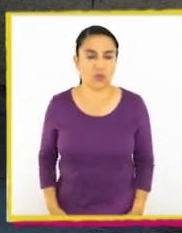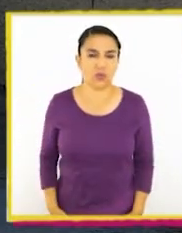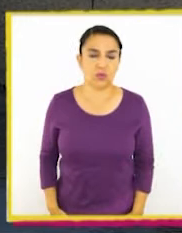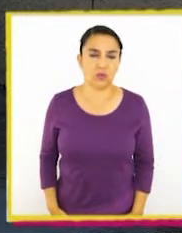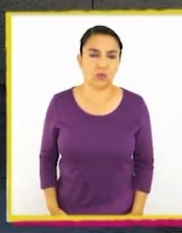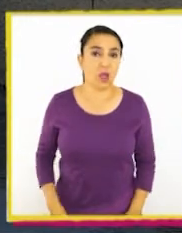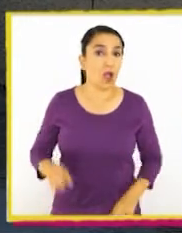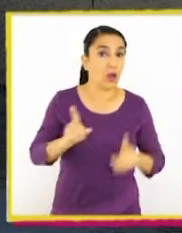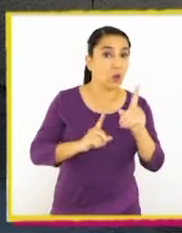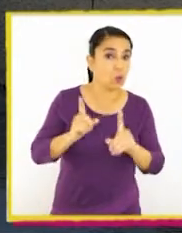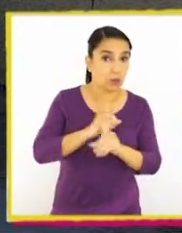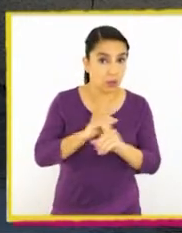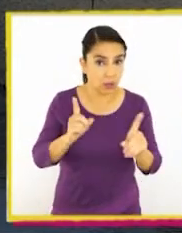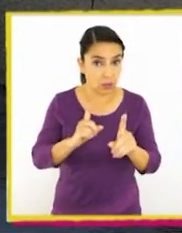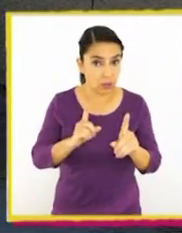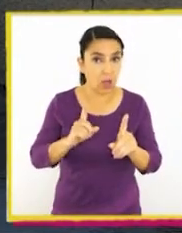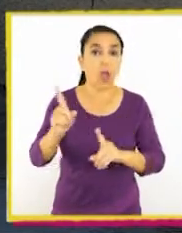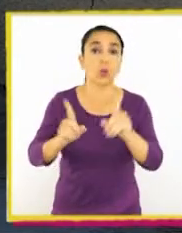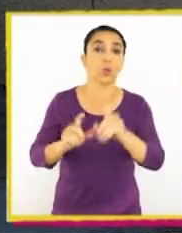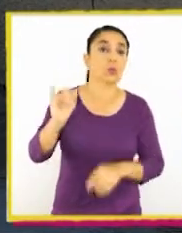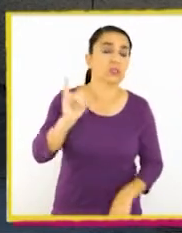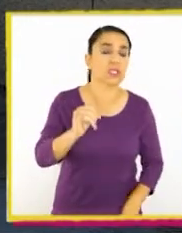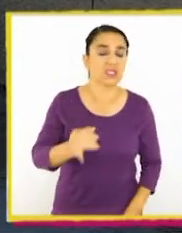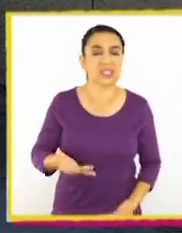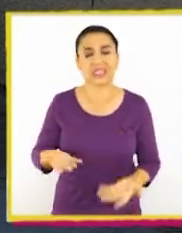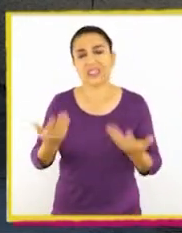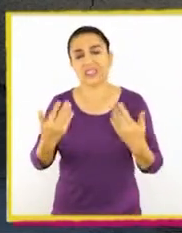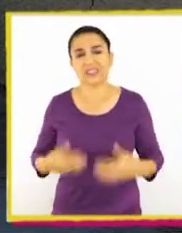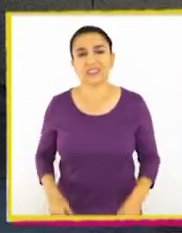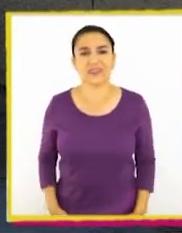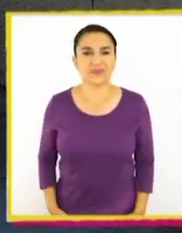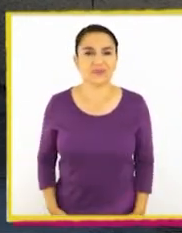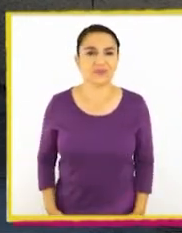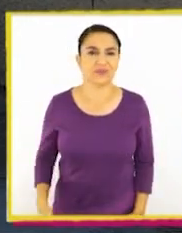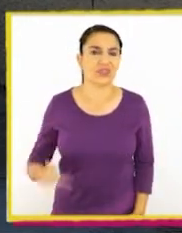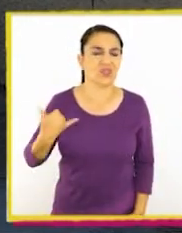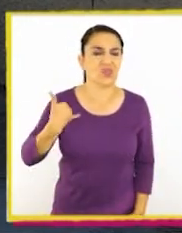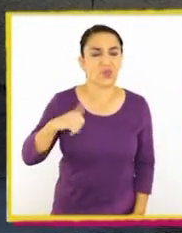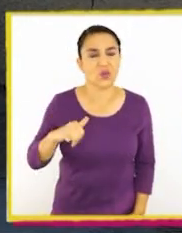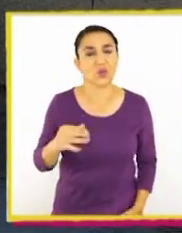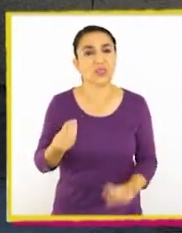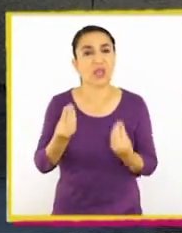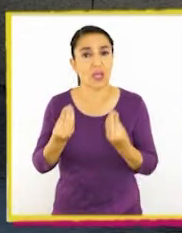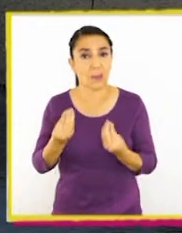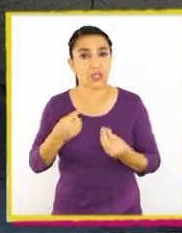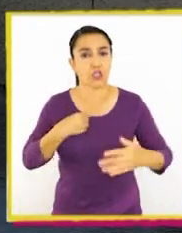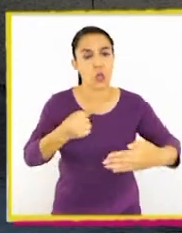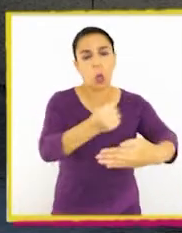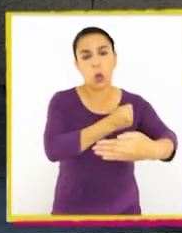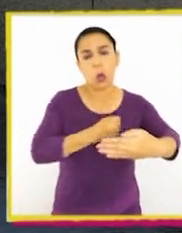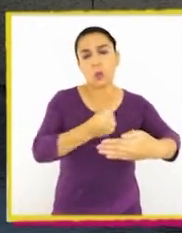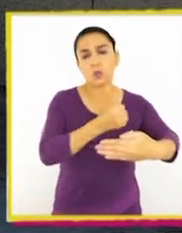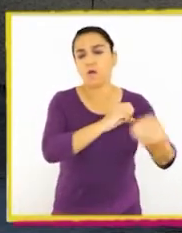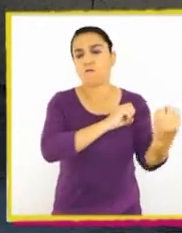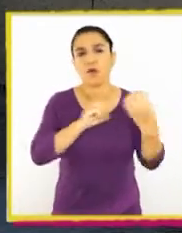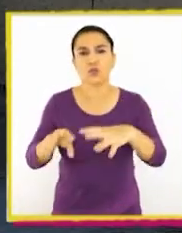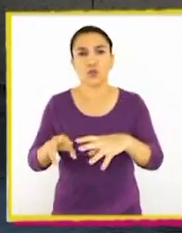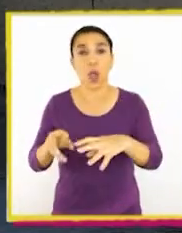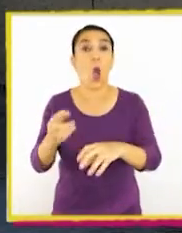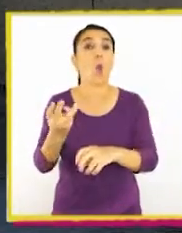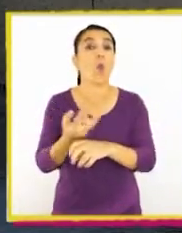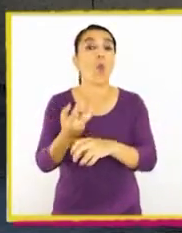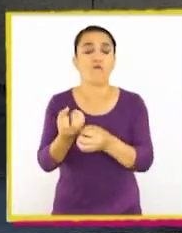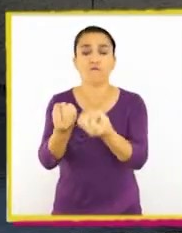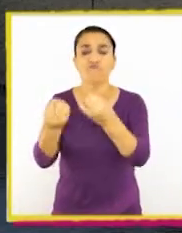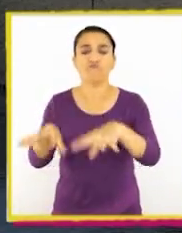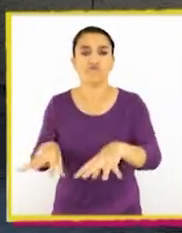Ah, algunos no, otros sí. Ay, no me gusta, pero es que lo que pasa es que cuando cocino voy eliminando cáscara de